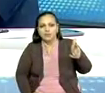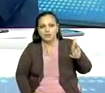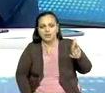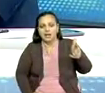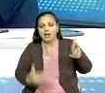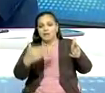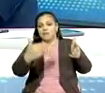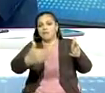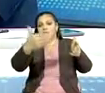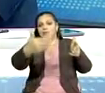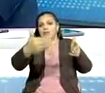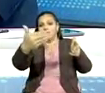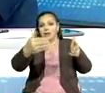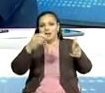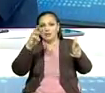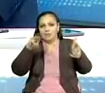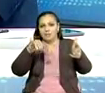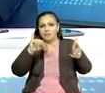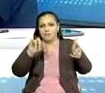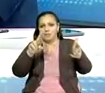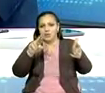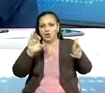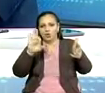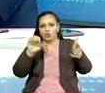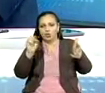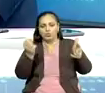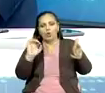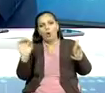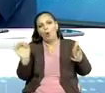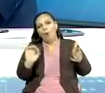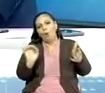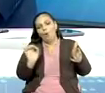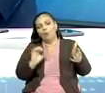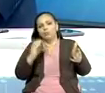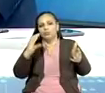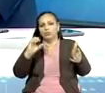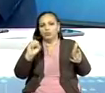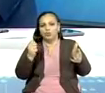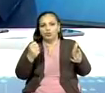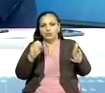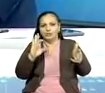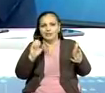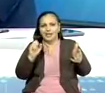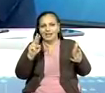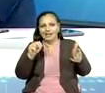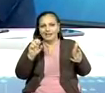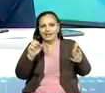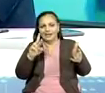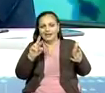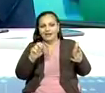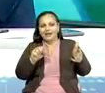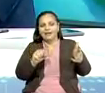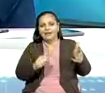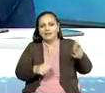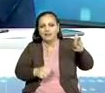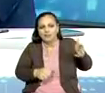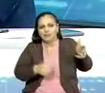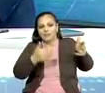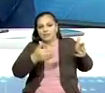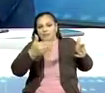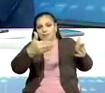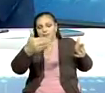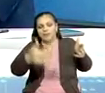Mirtos o hasta Costanera, para continuar por Costanera hasta Hilanes, hacer un giro hacia la izquierda